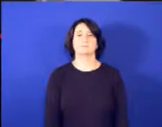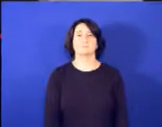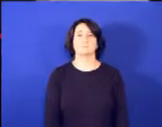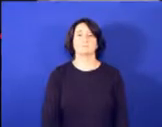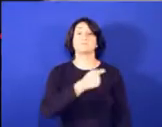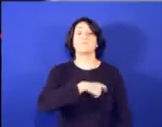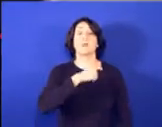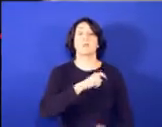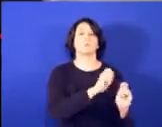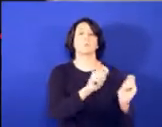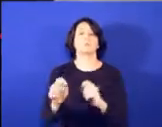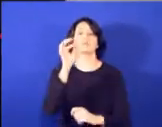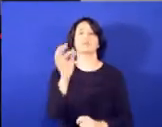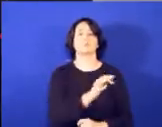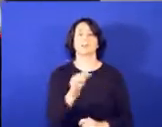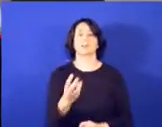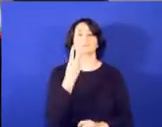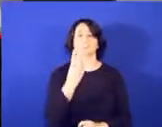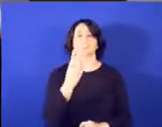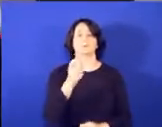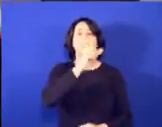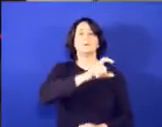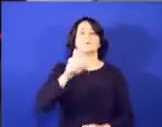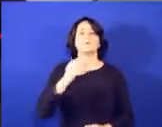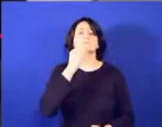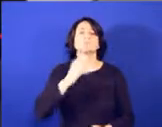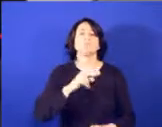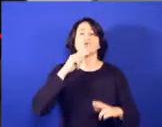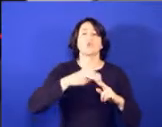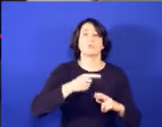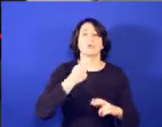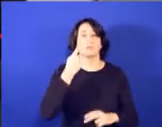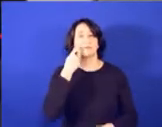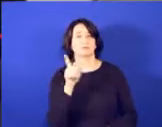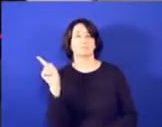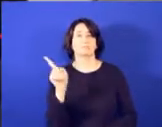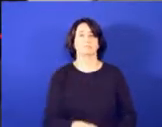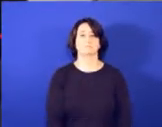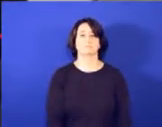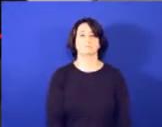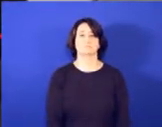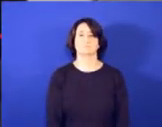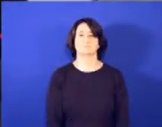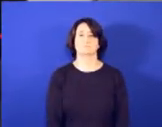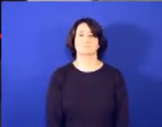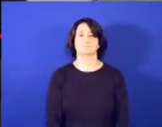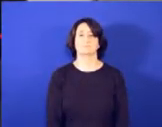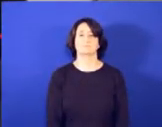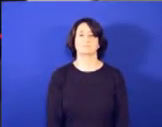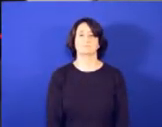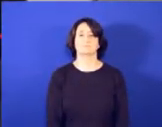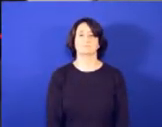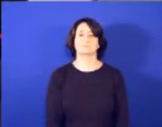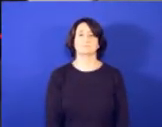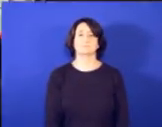y normalización del euskara y la cultura vasca. En el año en el que se conmemora el 75 aniversario del fusilamiento del escritor y